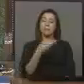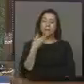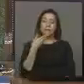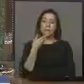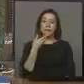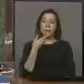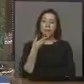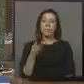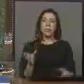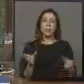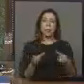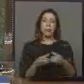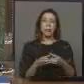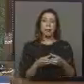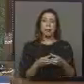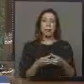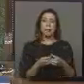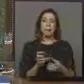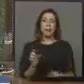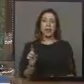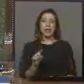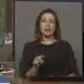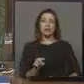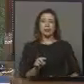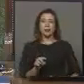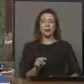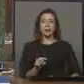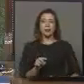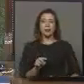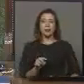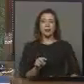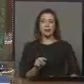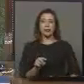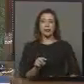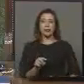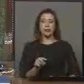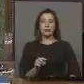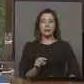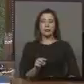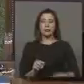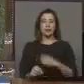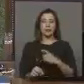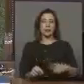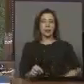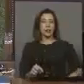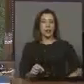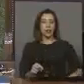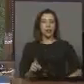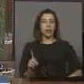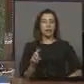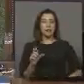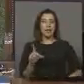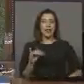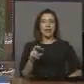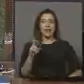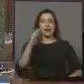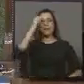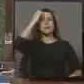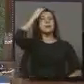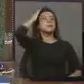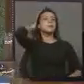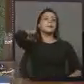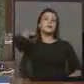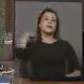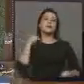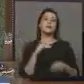...al Comité del Partido Socialista y damos la palabra al Diputado Don Raúl Saldívar. Diputado, tiene la palabra.